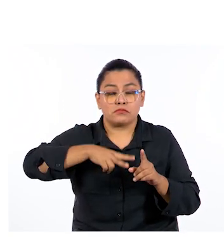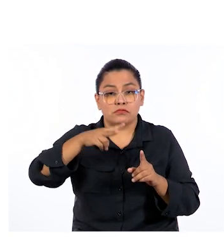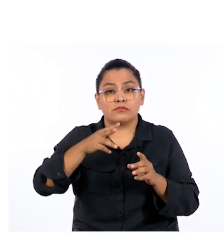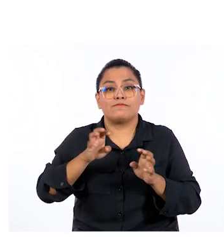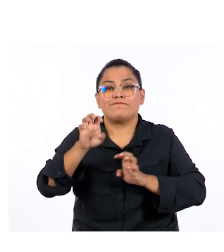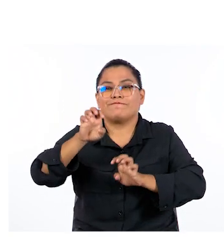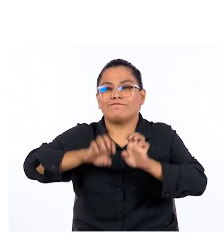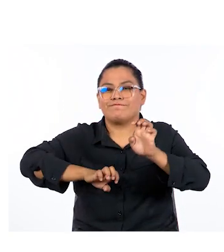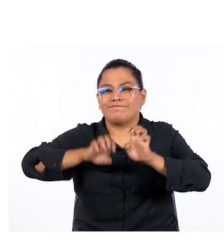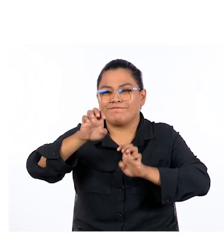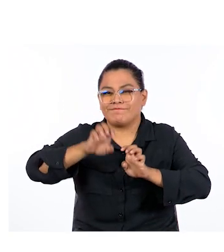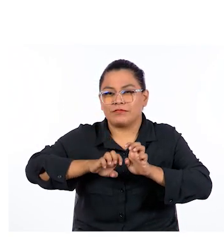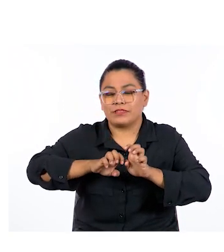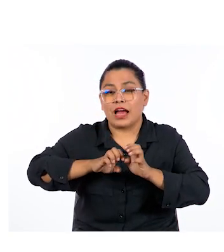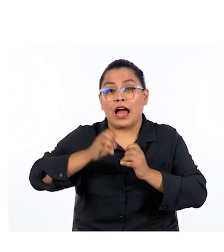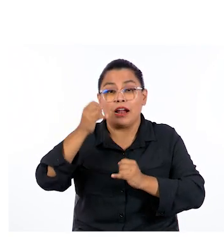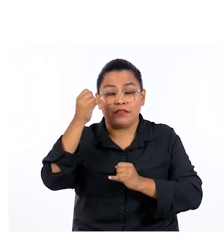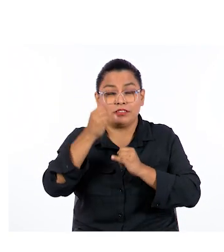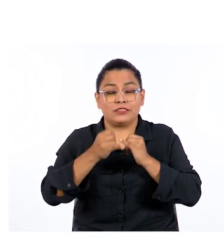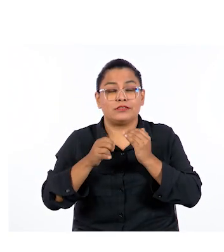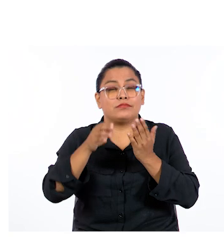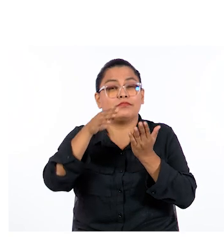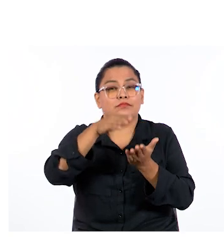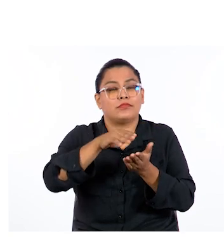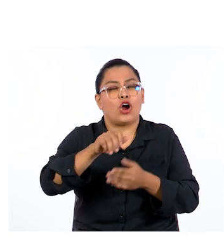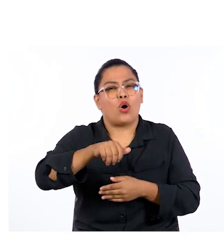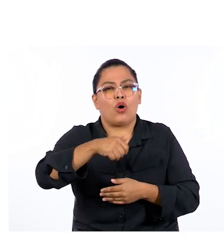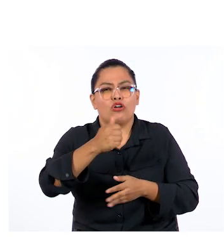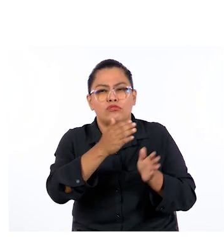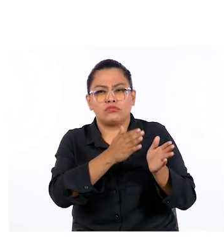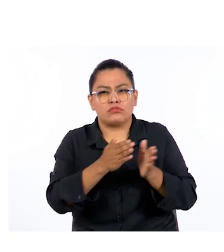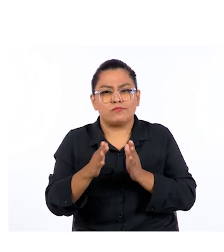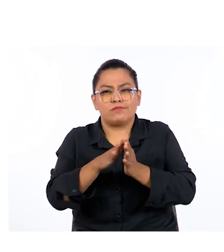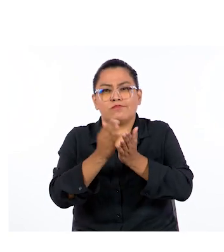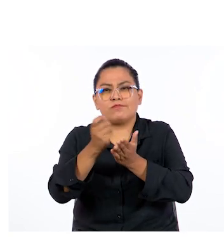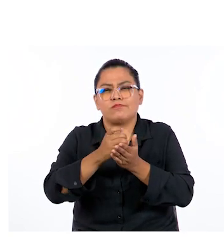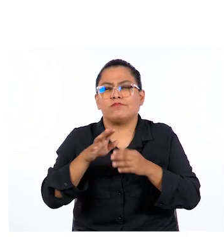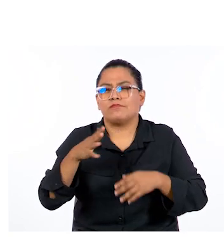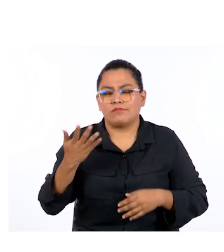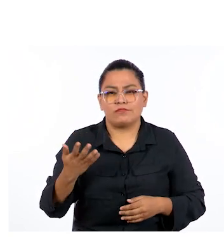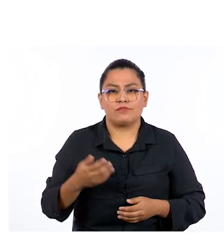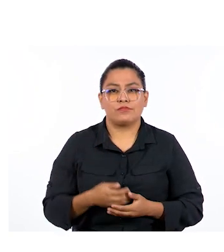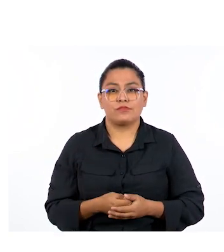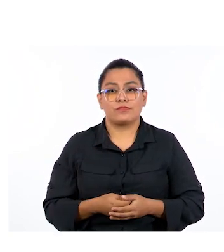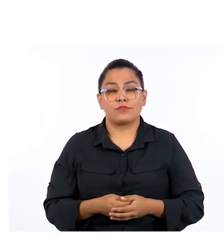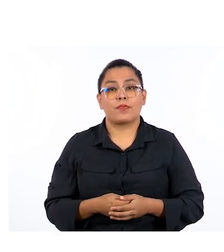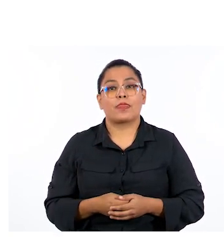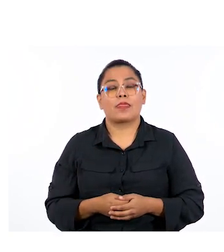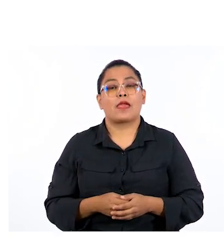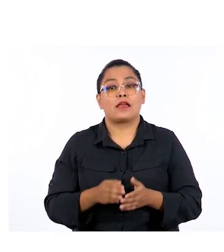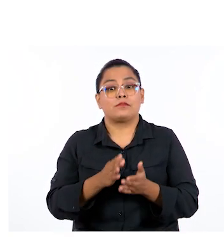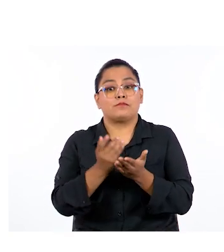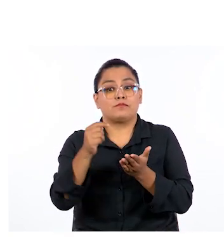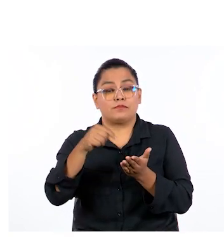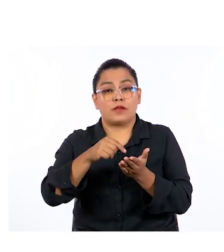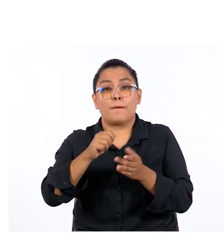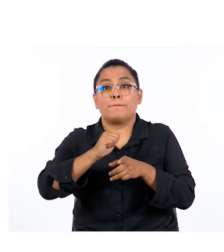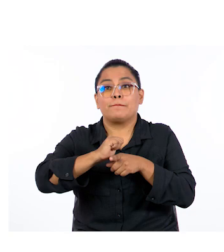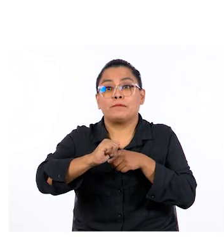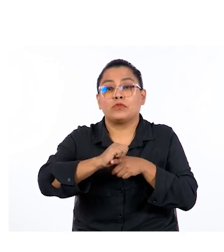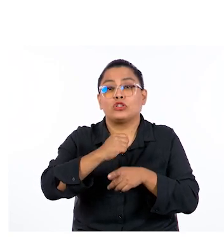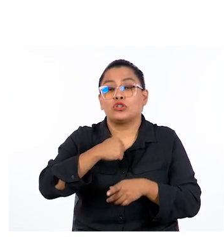el producto de unidad. Otra parte de la estructura del libro es la sección Practico lo aprendido, la